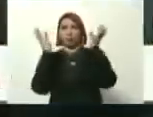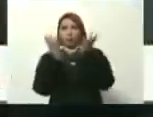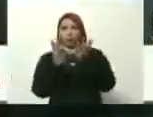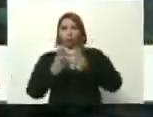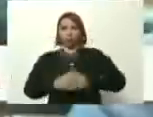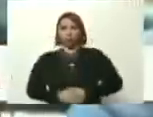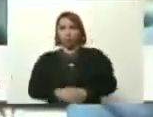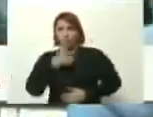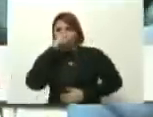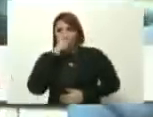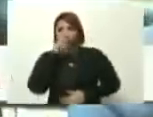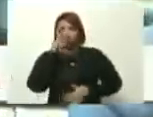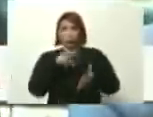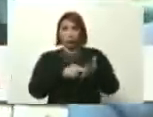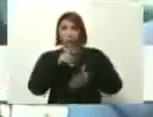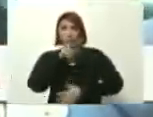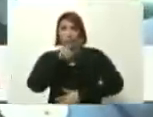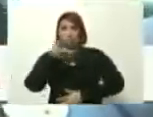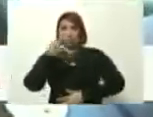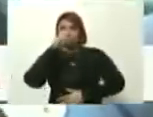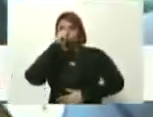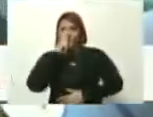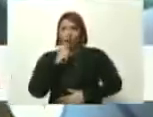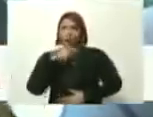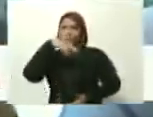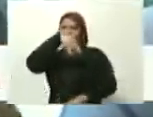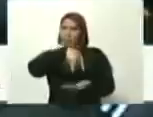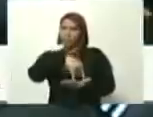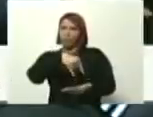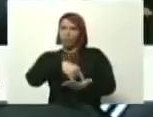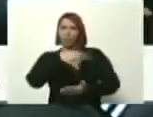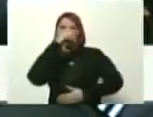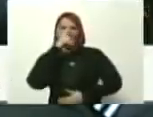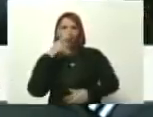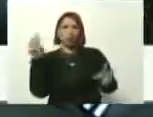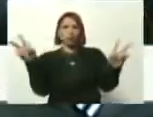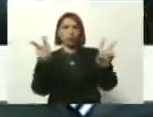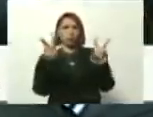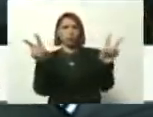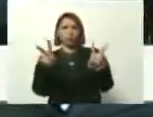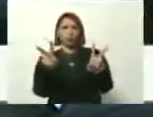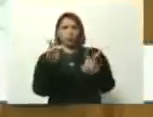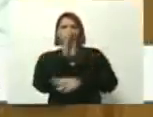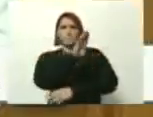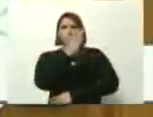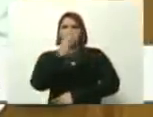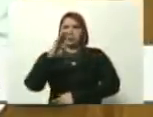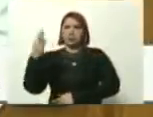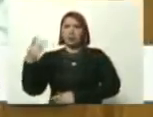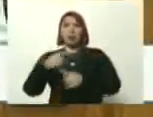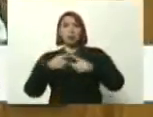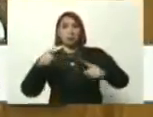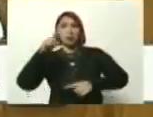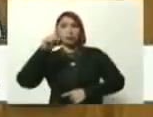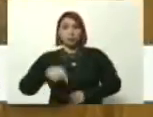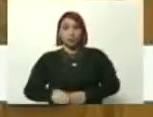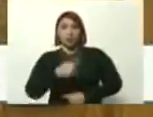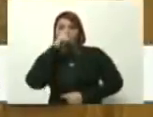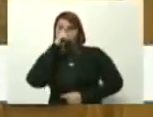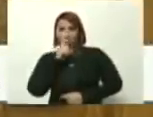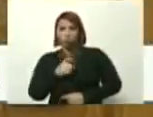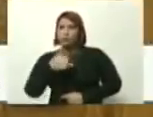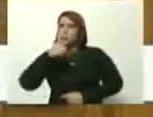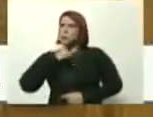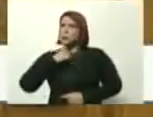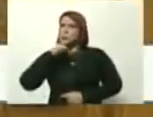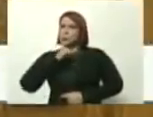Año 2021, año de Carabobo, año de victoria bicentenaria, pero también año de